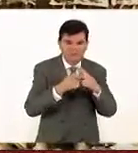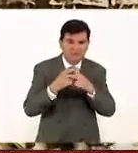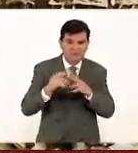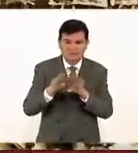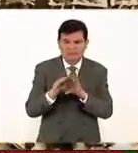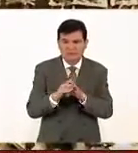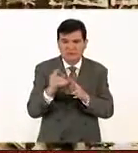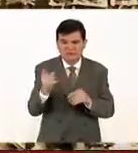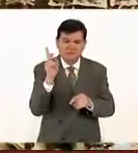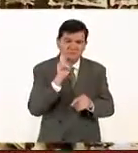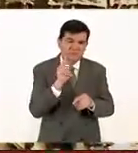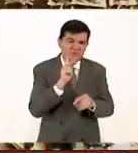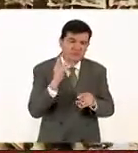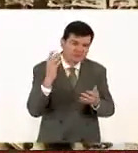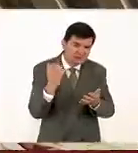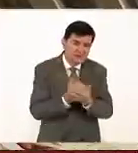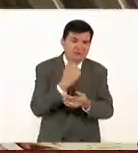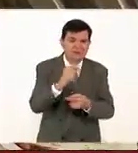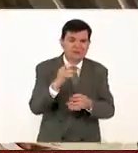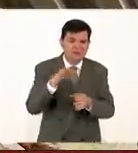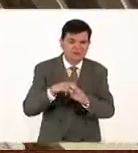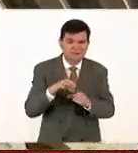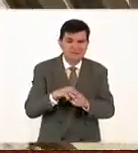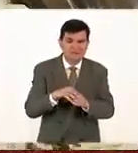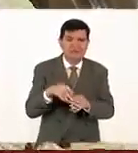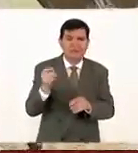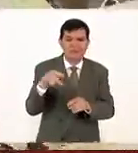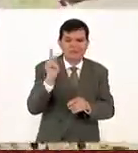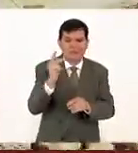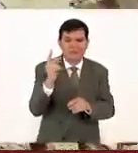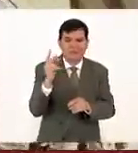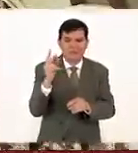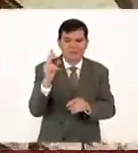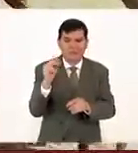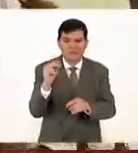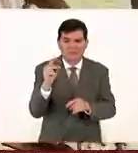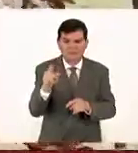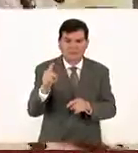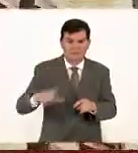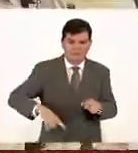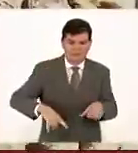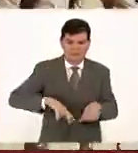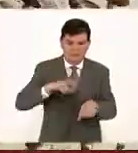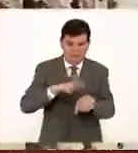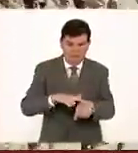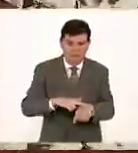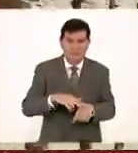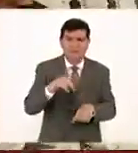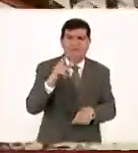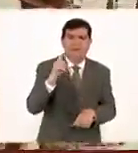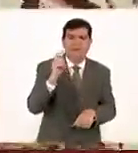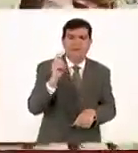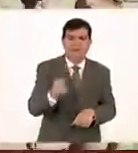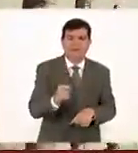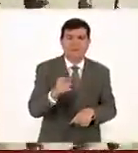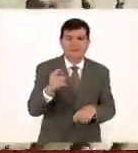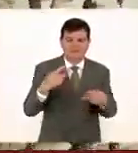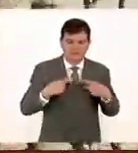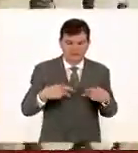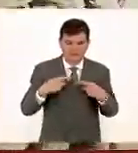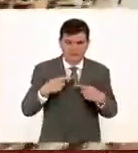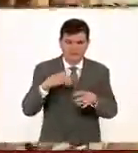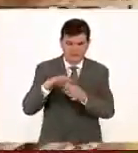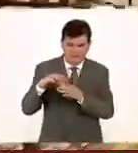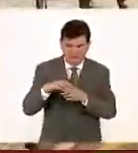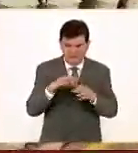alta probabilidad de ganar la elección, pero no así la de gobernador. Es decir, la gente va a